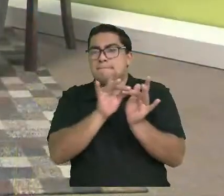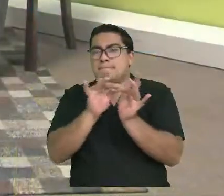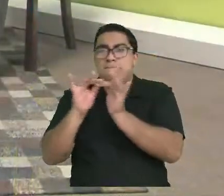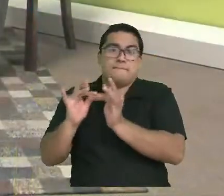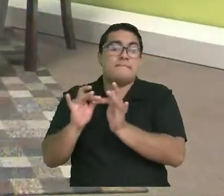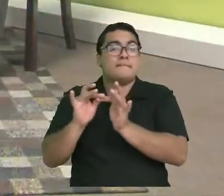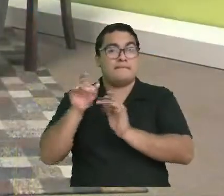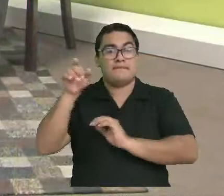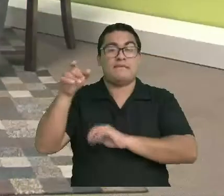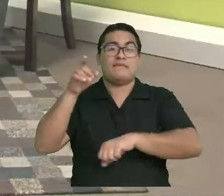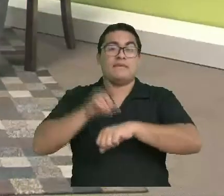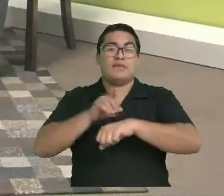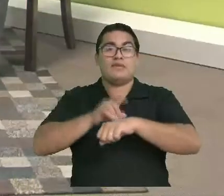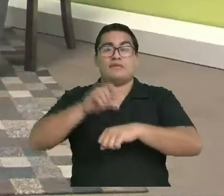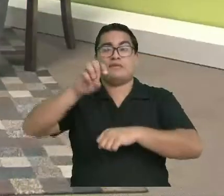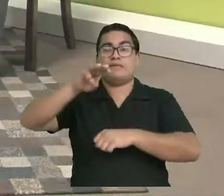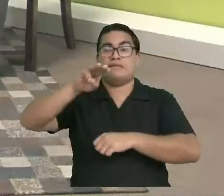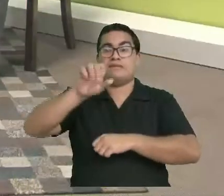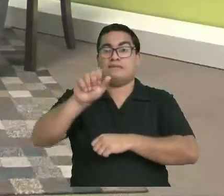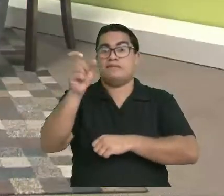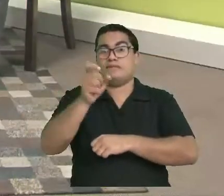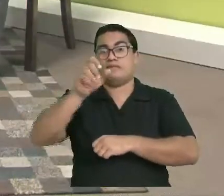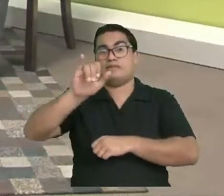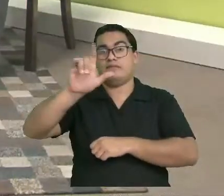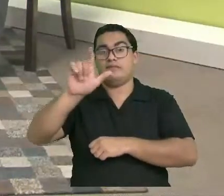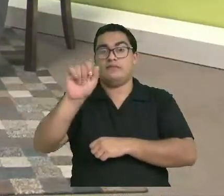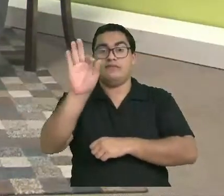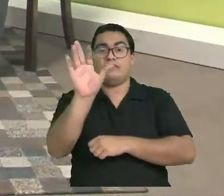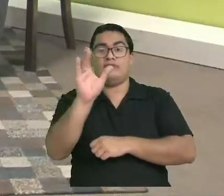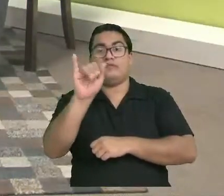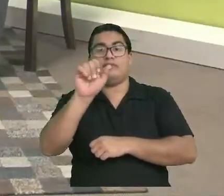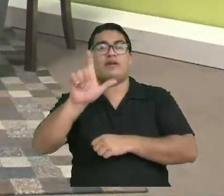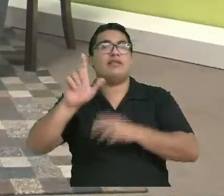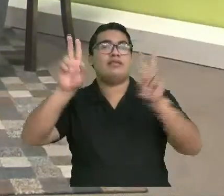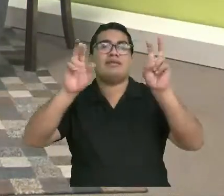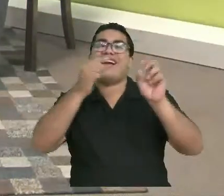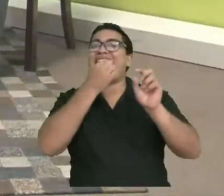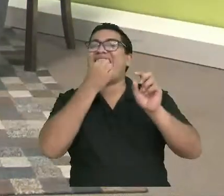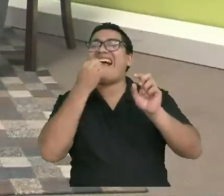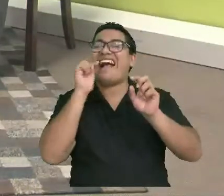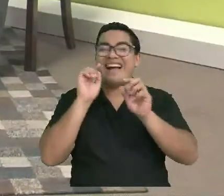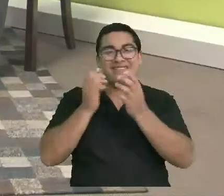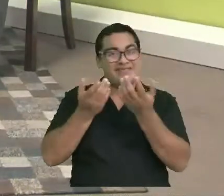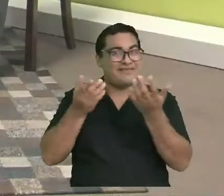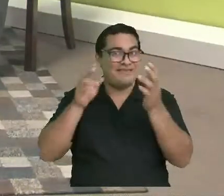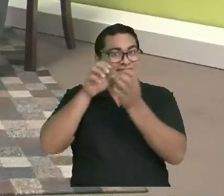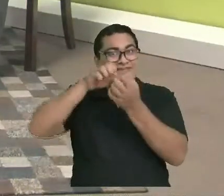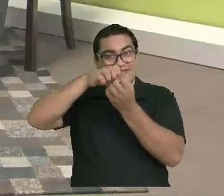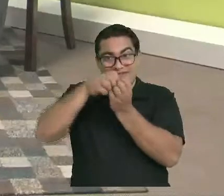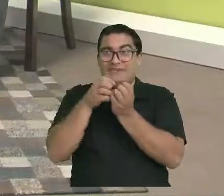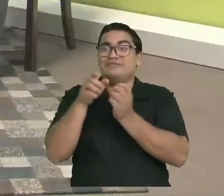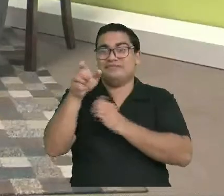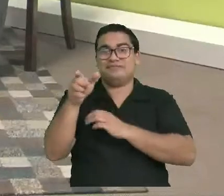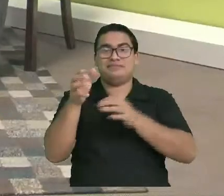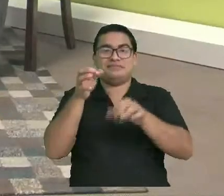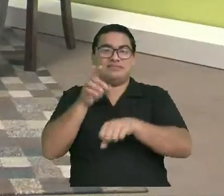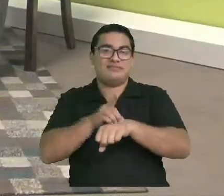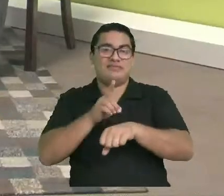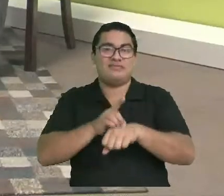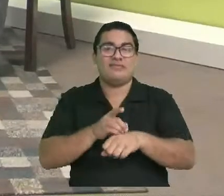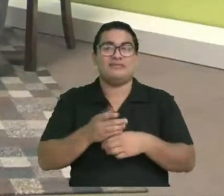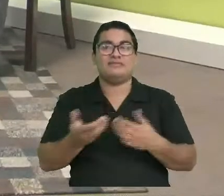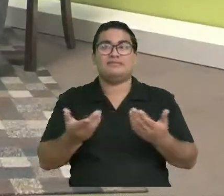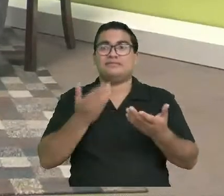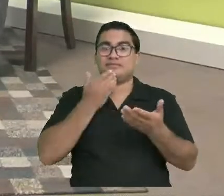maxilofacial del Hospital de Referencia Nacional, el Hospital Manolo Morales. Bienvenido, doctor, mucho gusto. Buenos días, Miguel, muchas gracias por